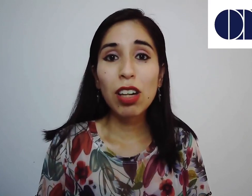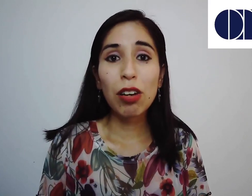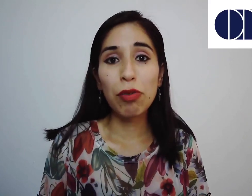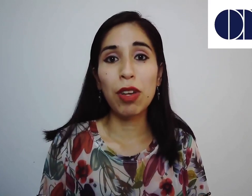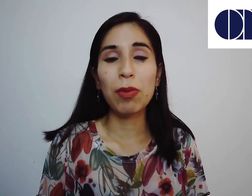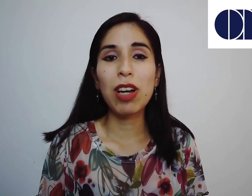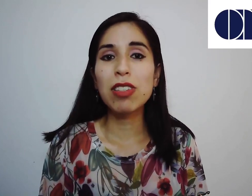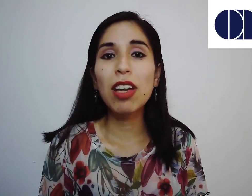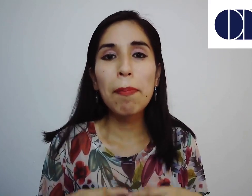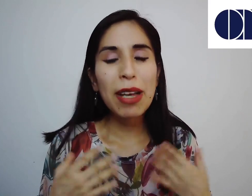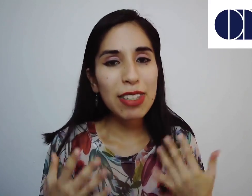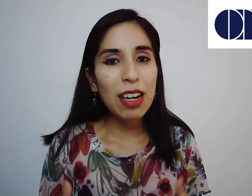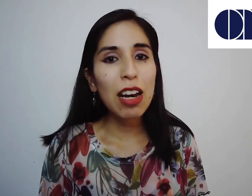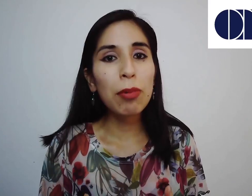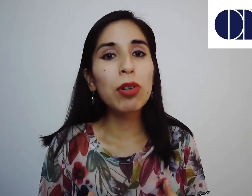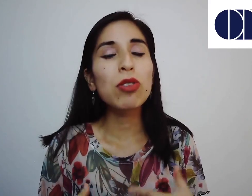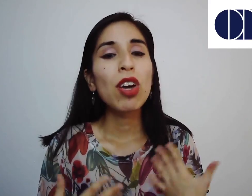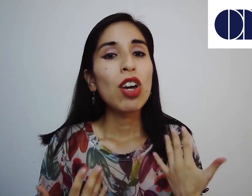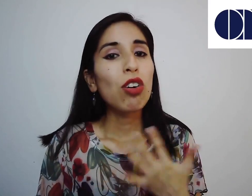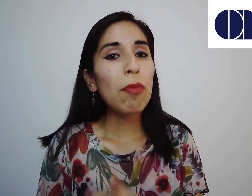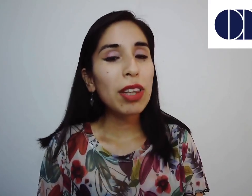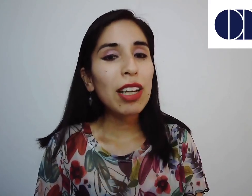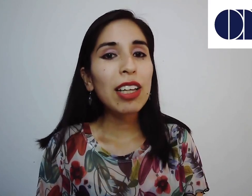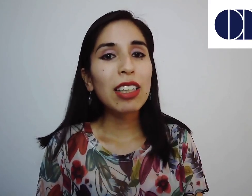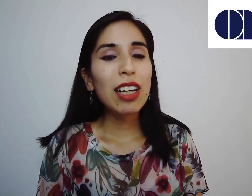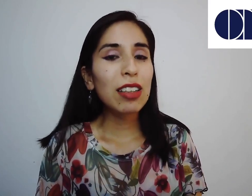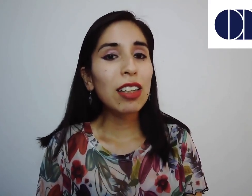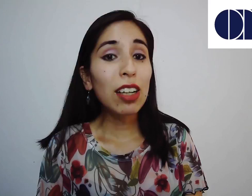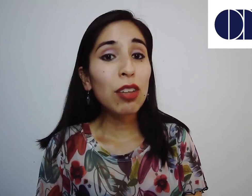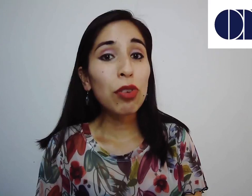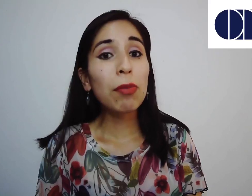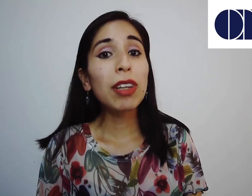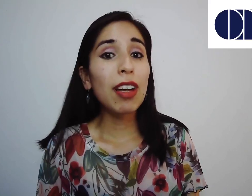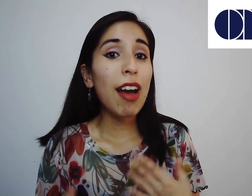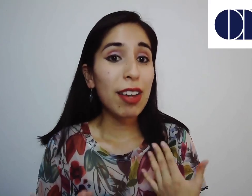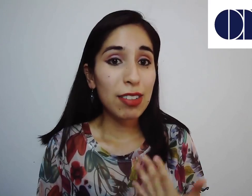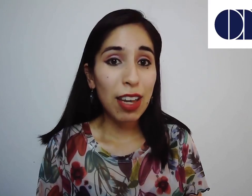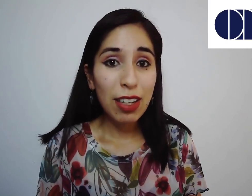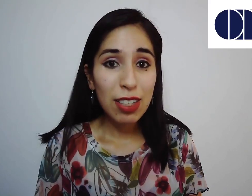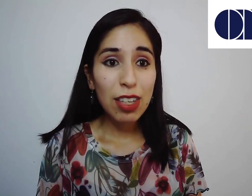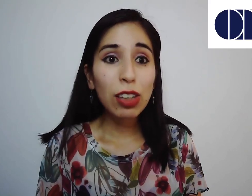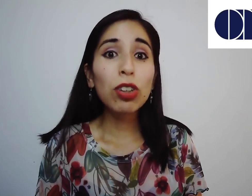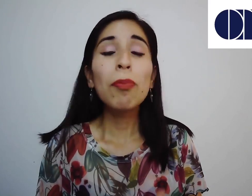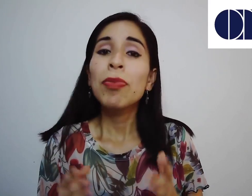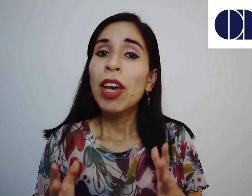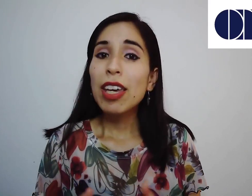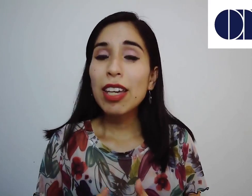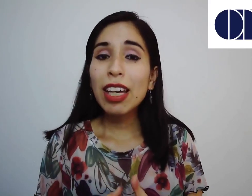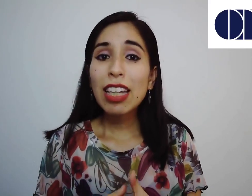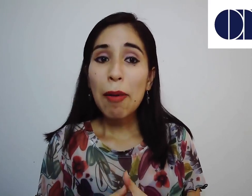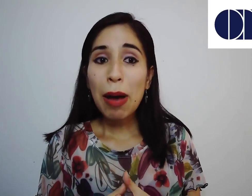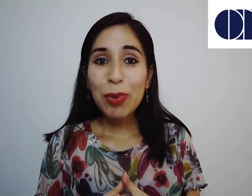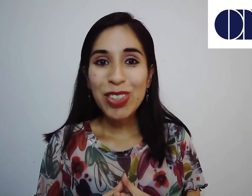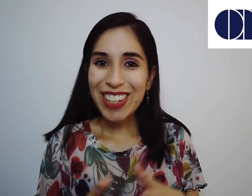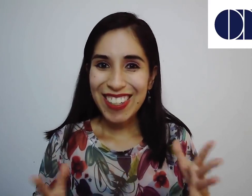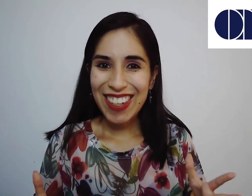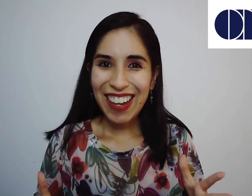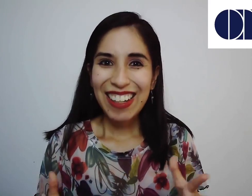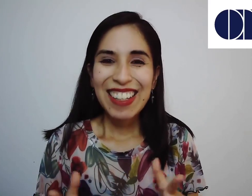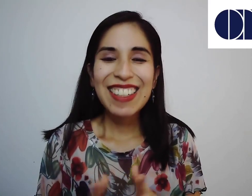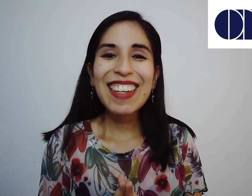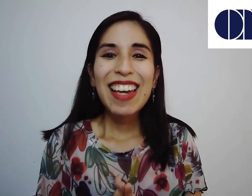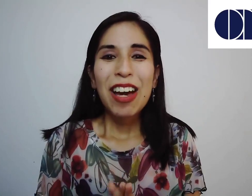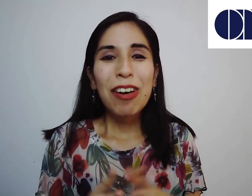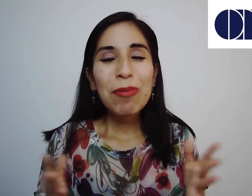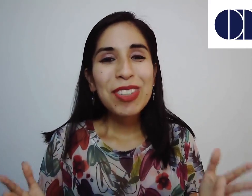ingresar al facebook así que pasen la voz comenten en que y el taller de informática está iniciando y que ya vamos a iniciar